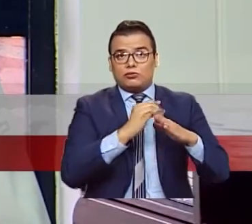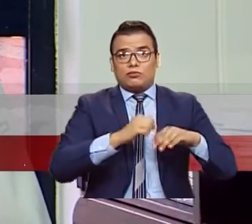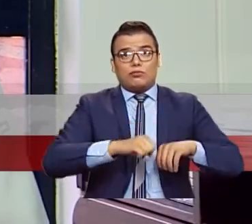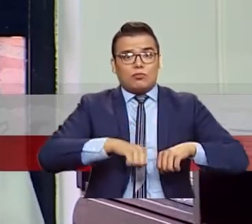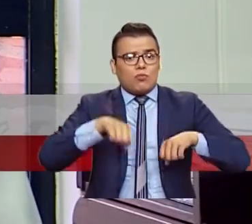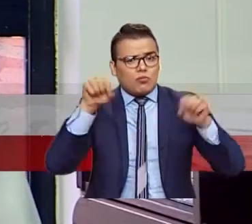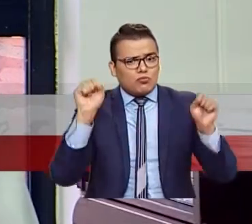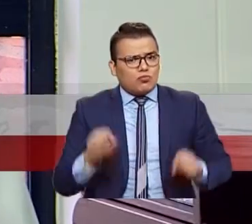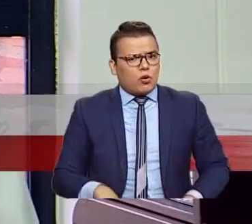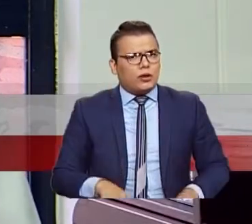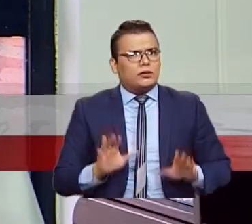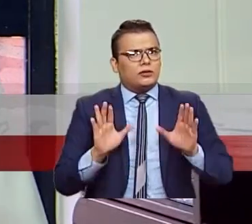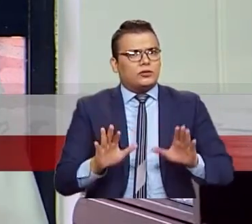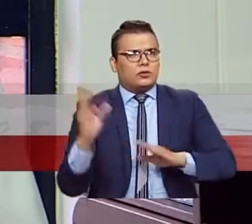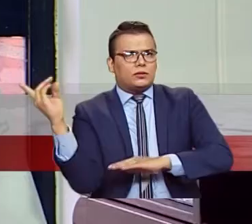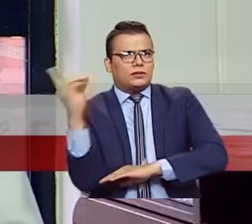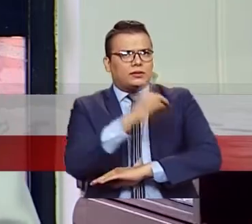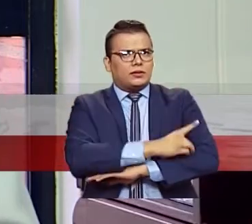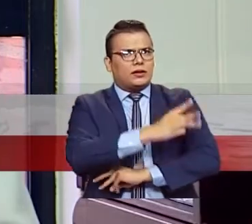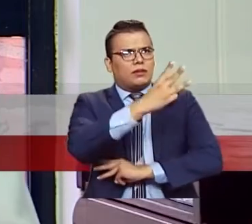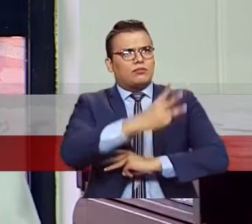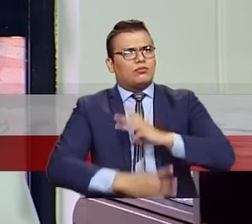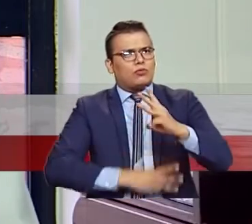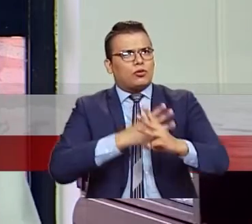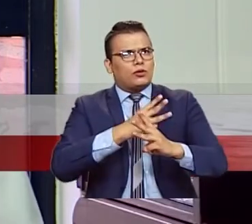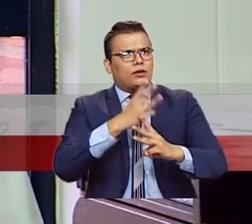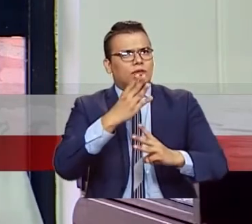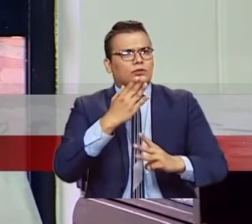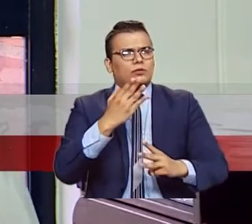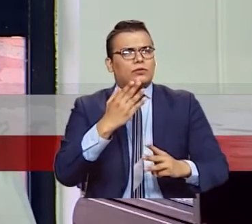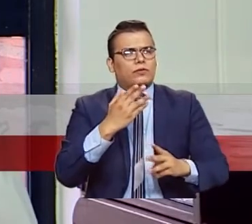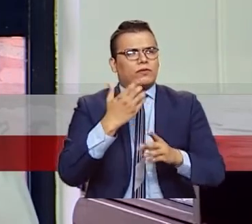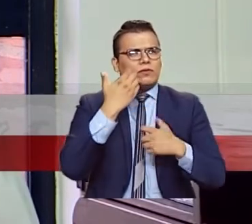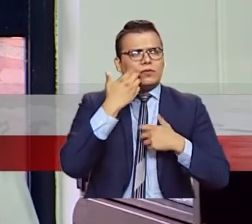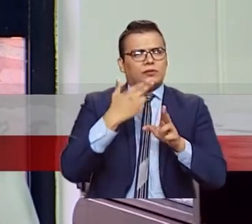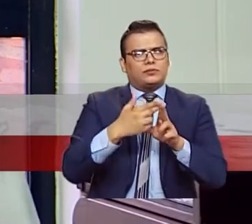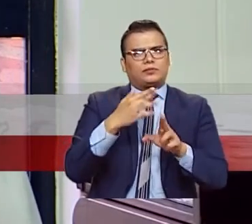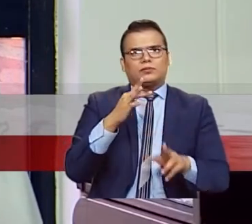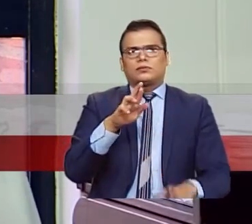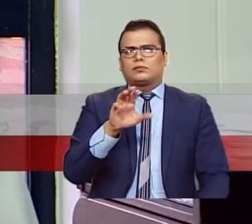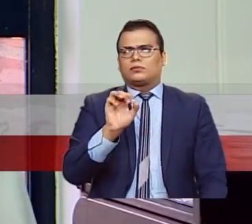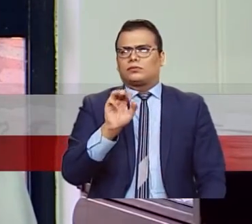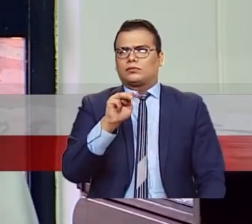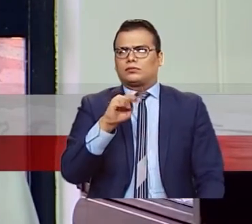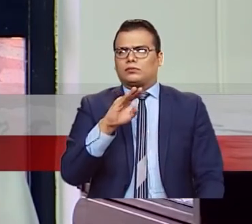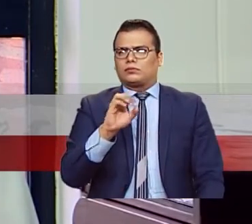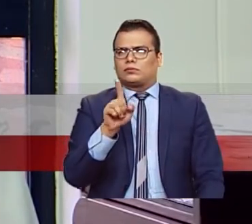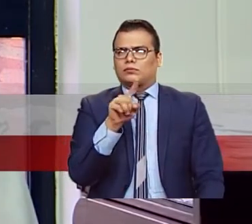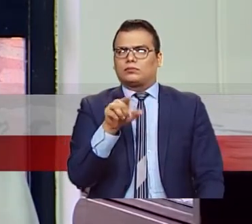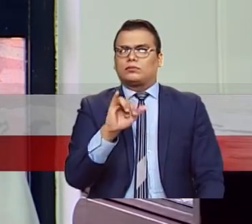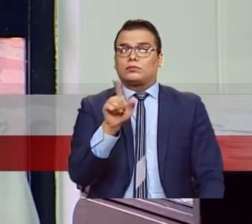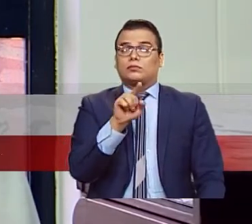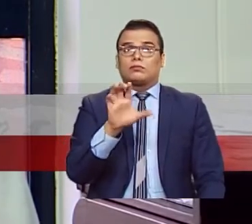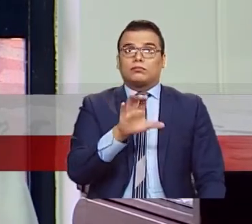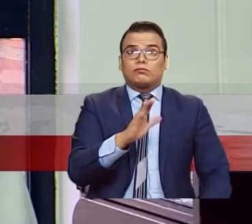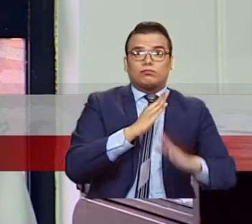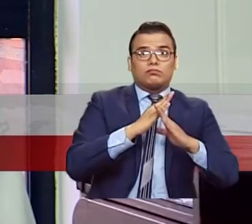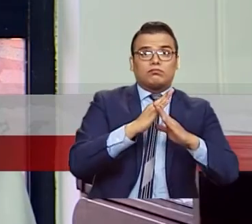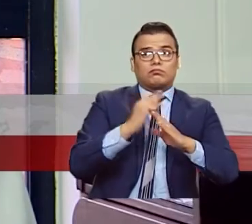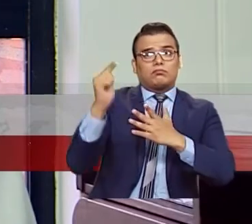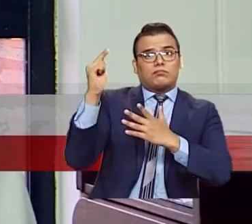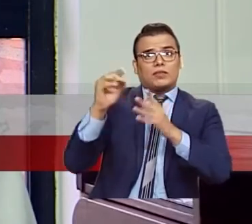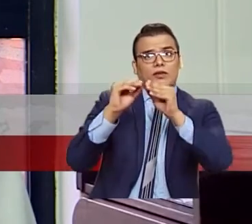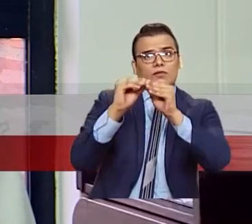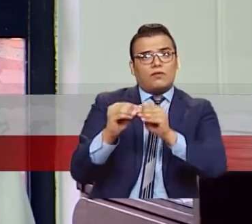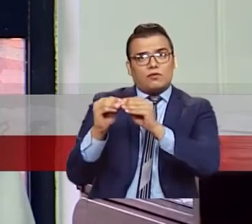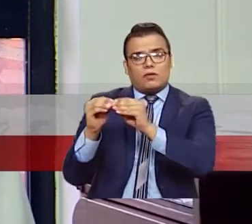referencia en el día de la trombosis a nivel mundial es que es una enfermedad que se presenta en diferentes formas y